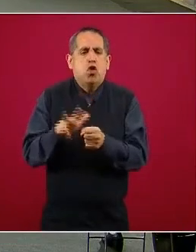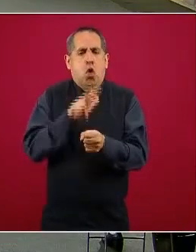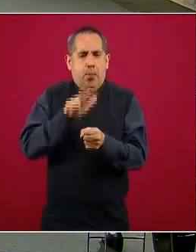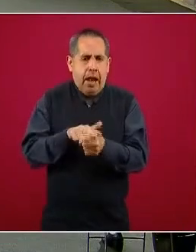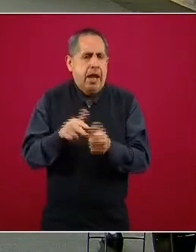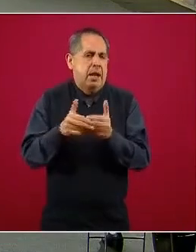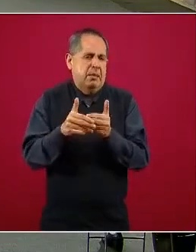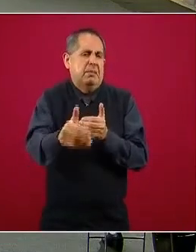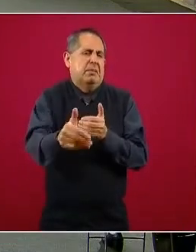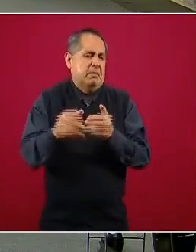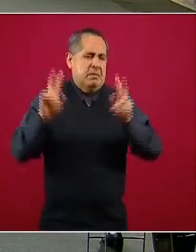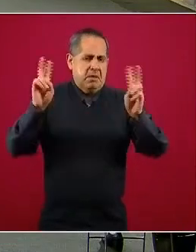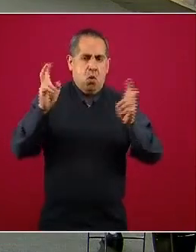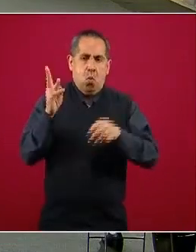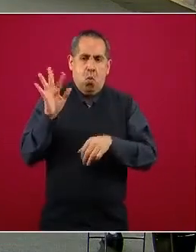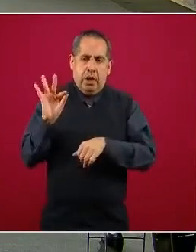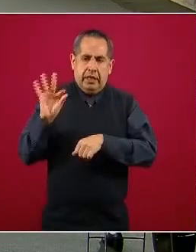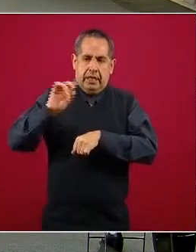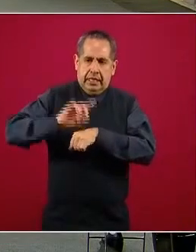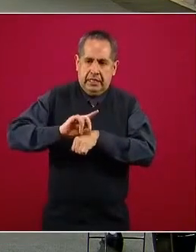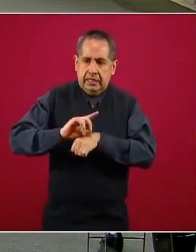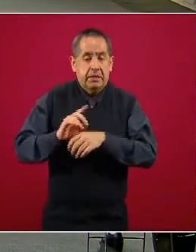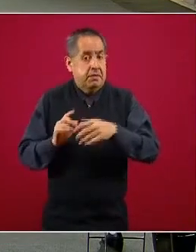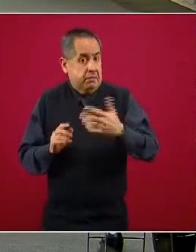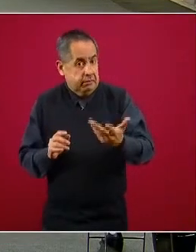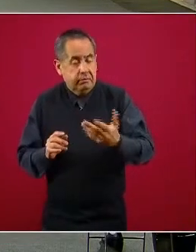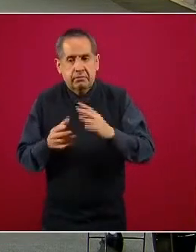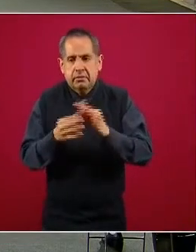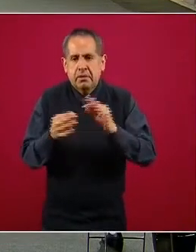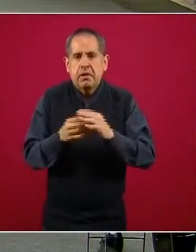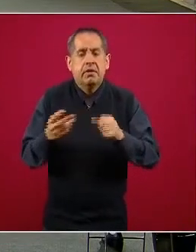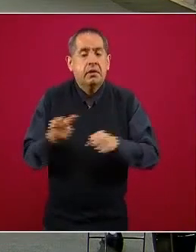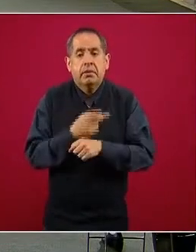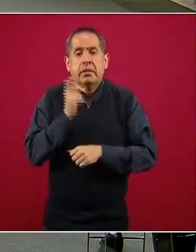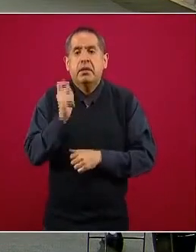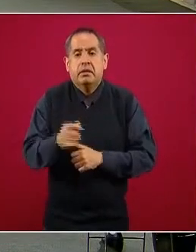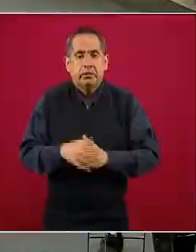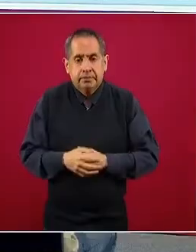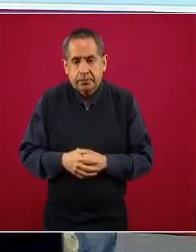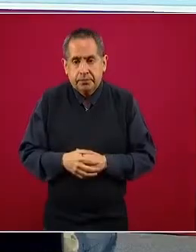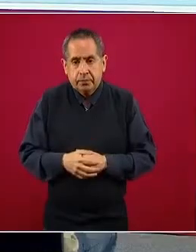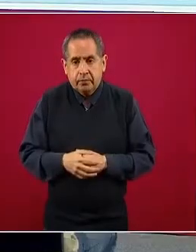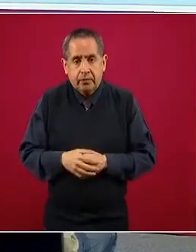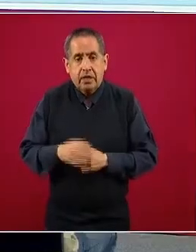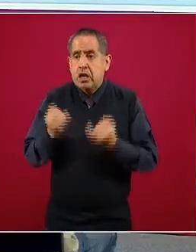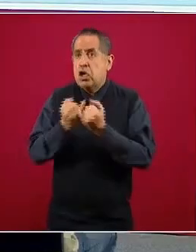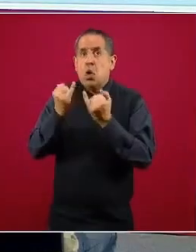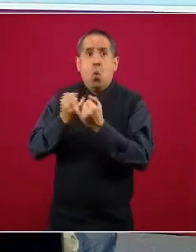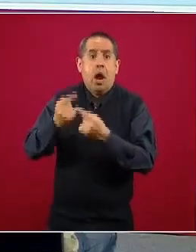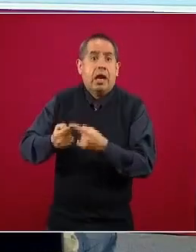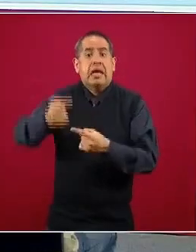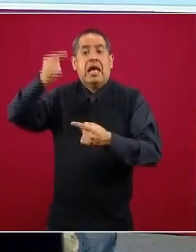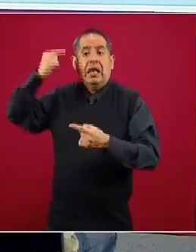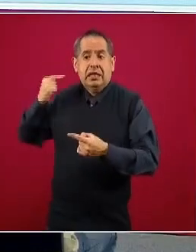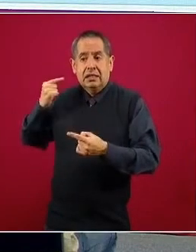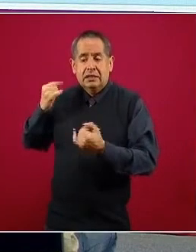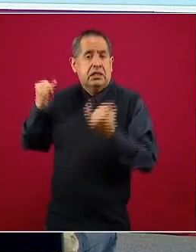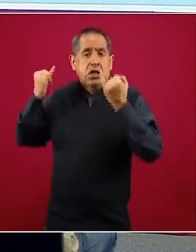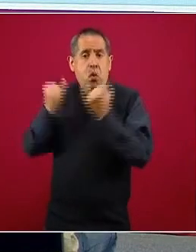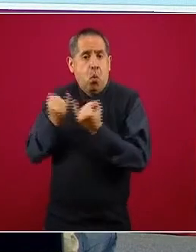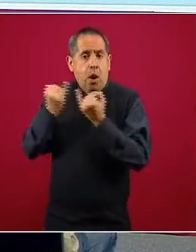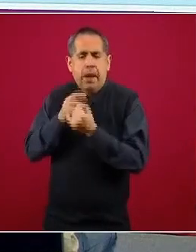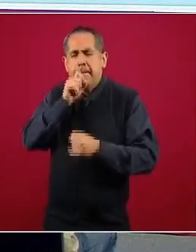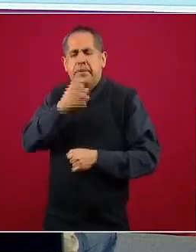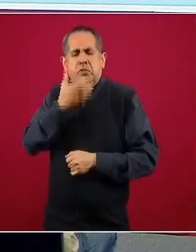normalidad y como hemos comentado, la nueva normalidad no es la antigua normalidad, no es regresar a